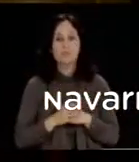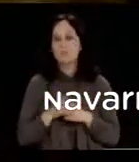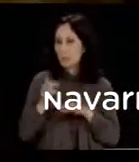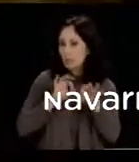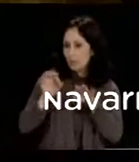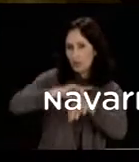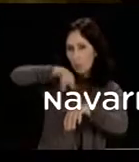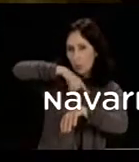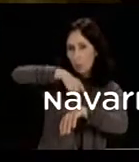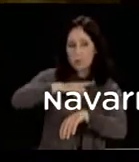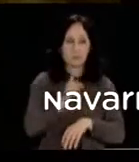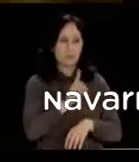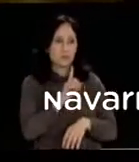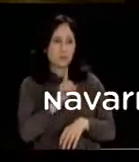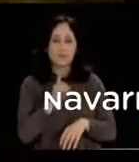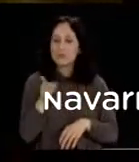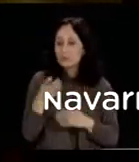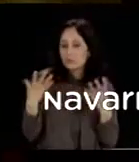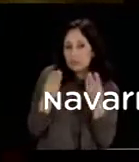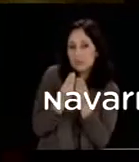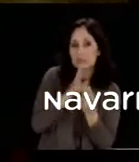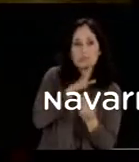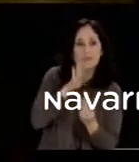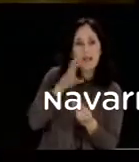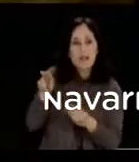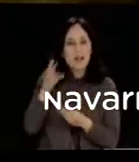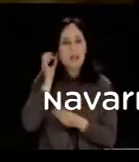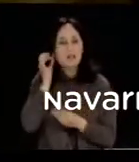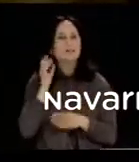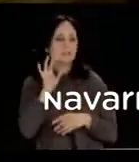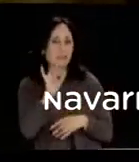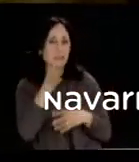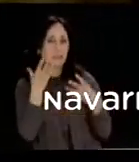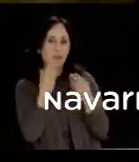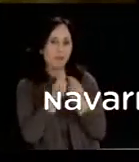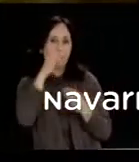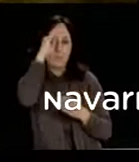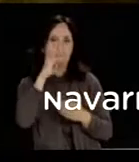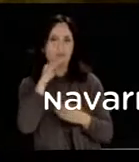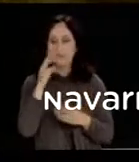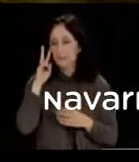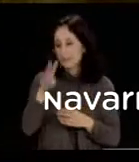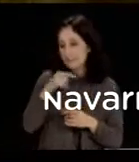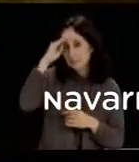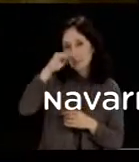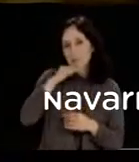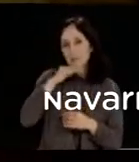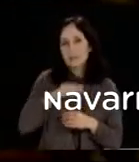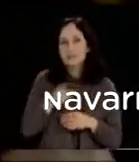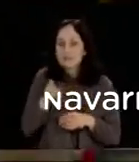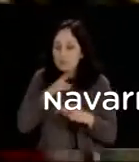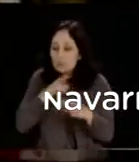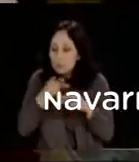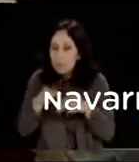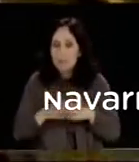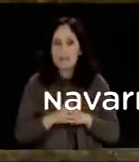No. ¿Y con quién has venido? ¿Aquí con tu madre, con tu hermana o qué? Sí, y con mi padre. Y a ver a tu padre que está por ahí, ¿no? Sí. ¿Y tú cómo te